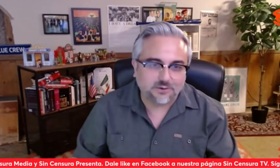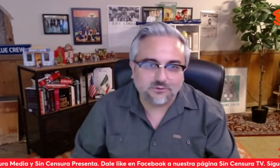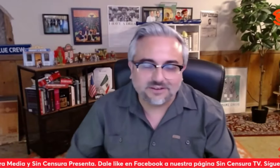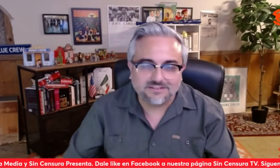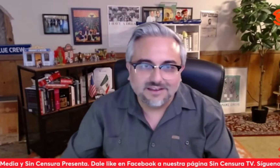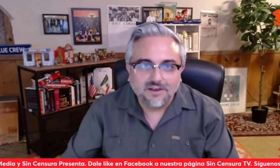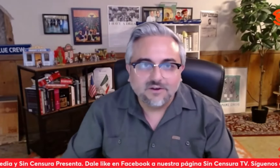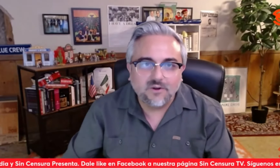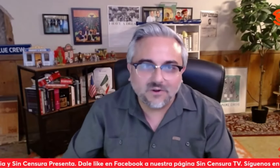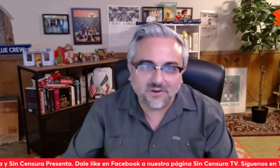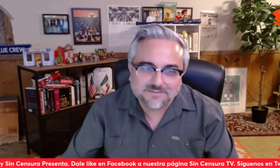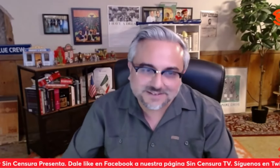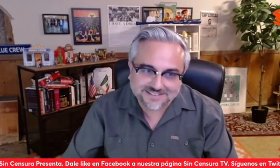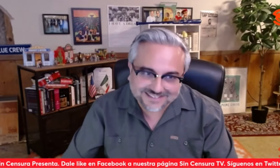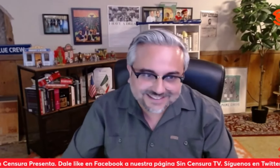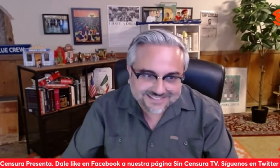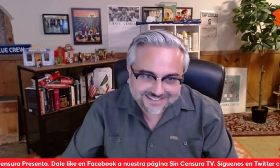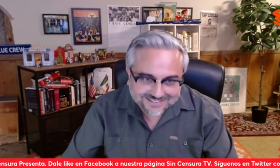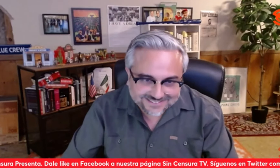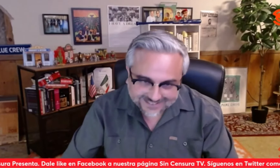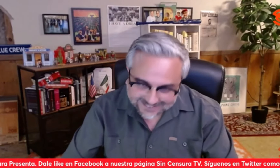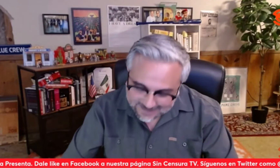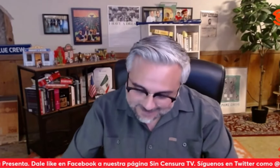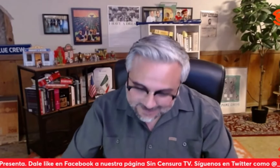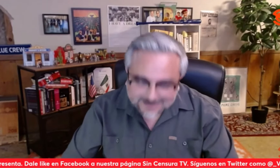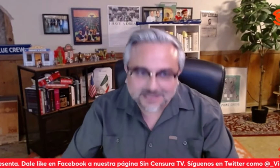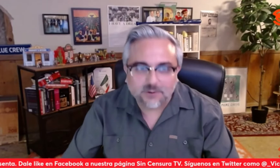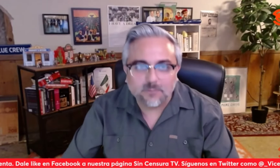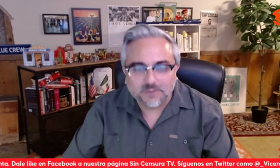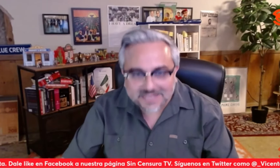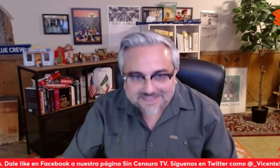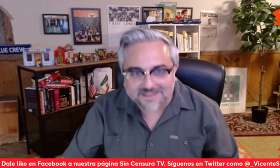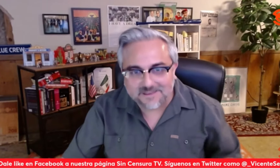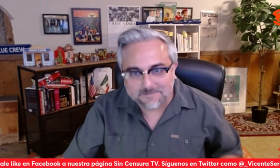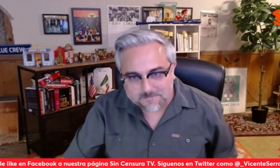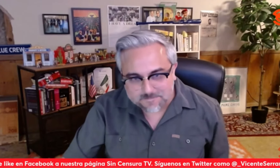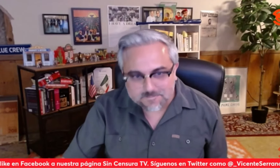sus denuncias. Y el presidente dice que